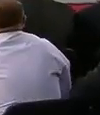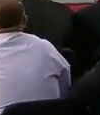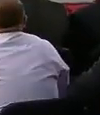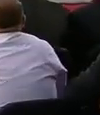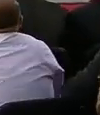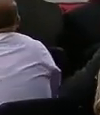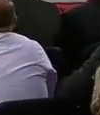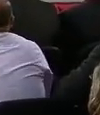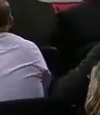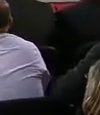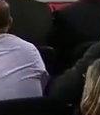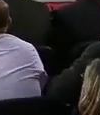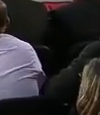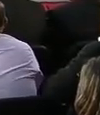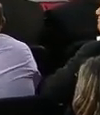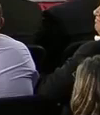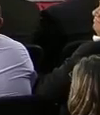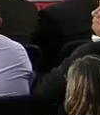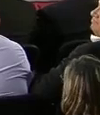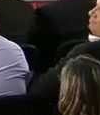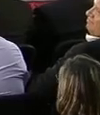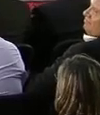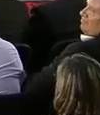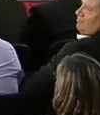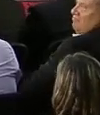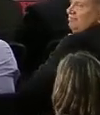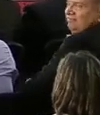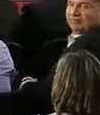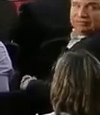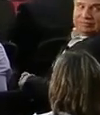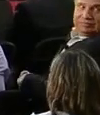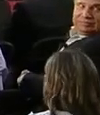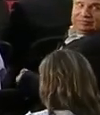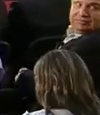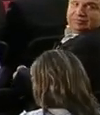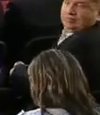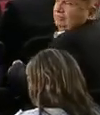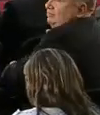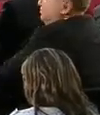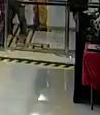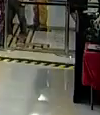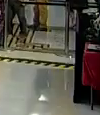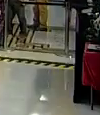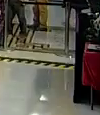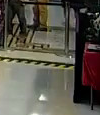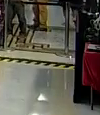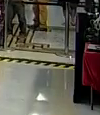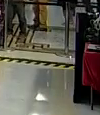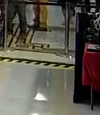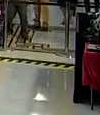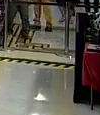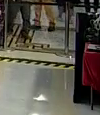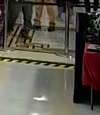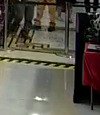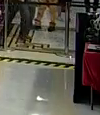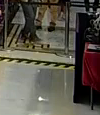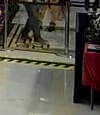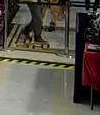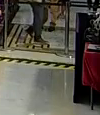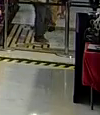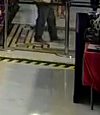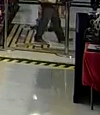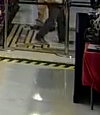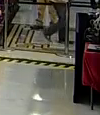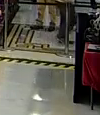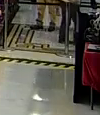Buenos días, presidente. Usted ha insistido en estos últimos días en que no hay problemas en el abasto de medicamentos.